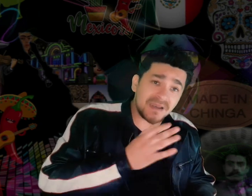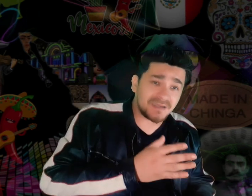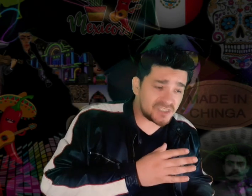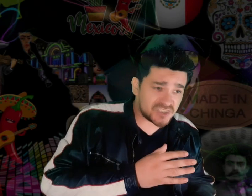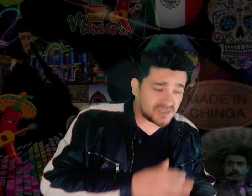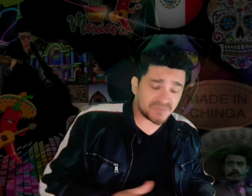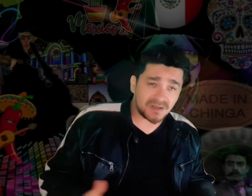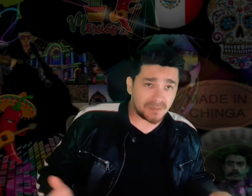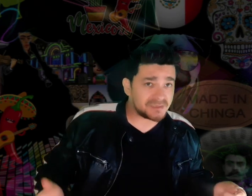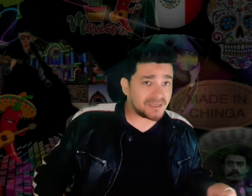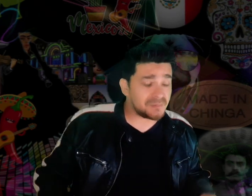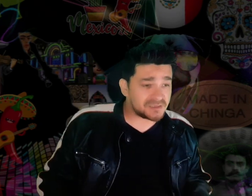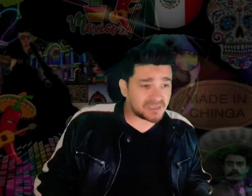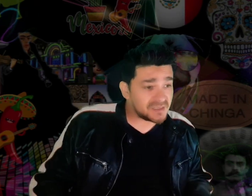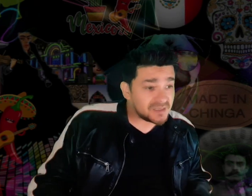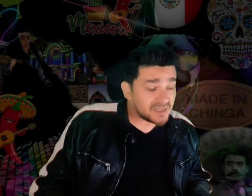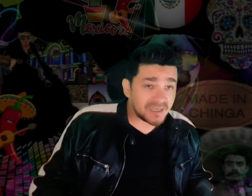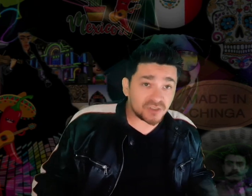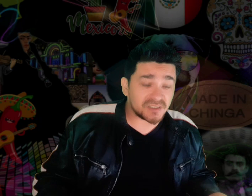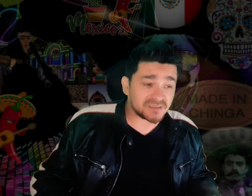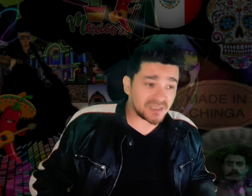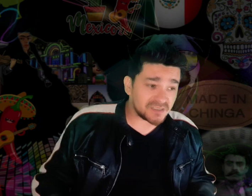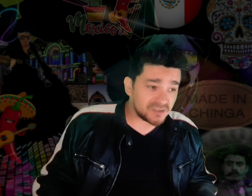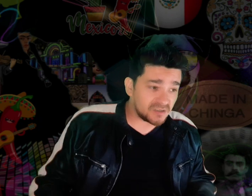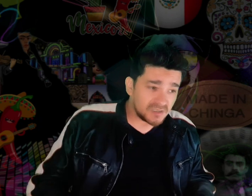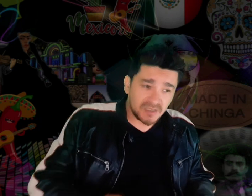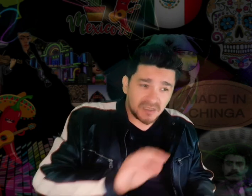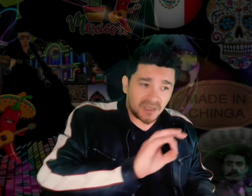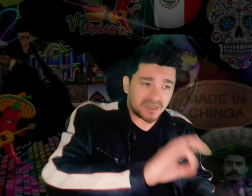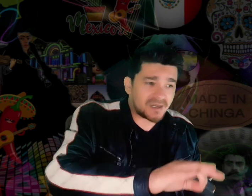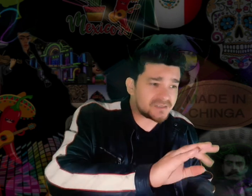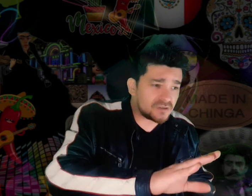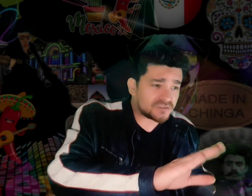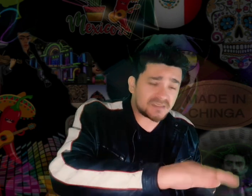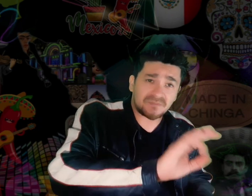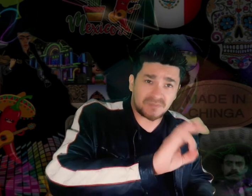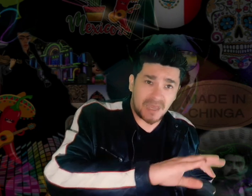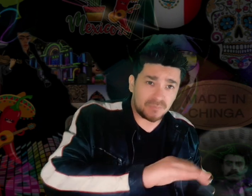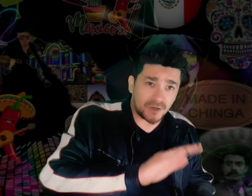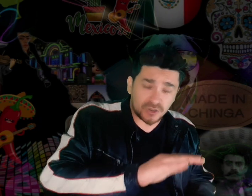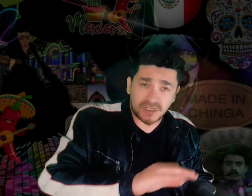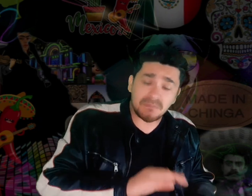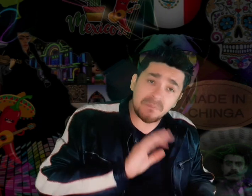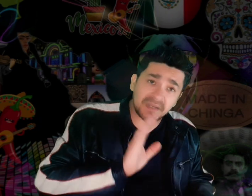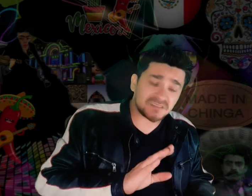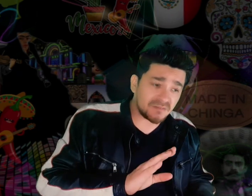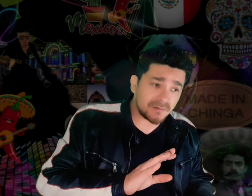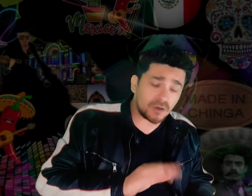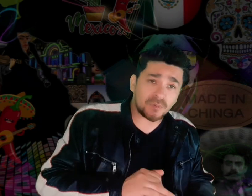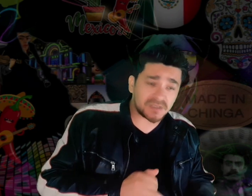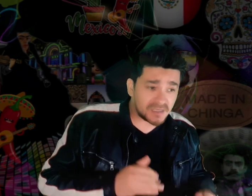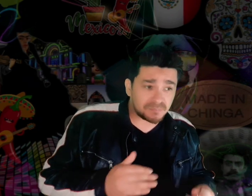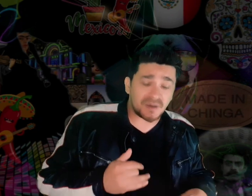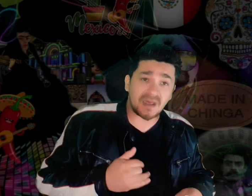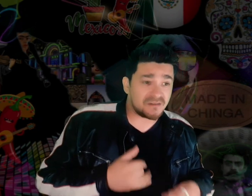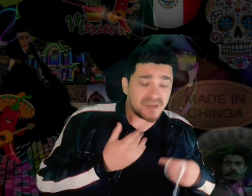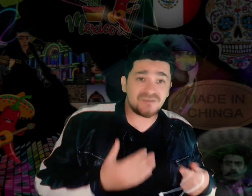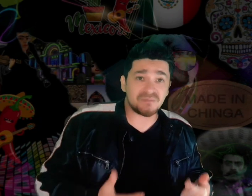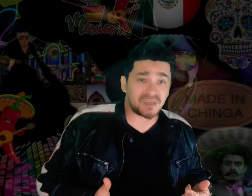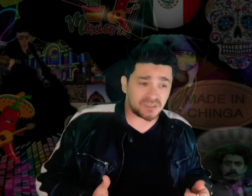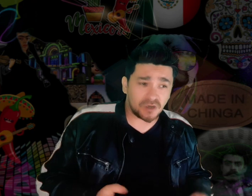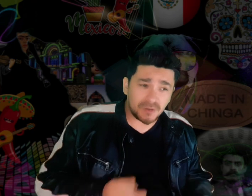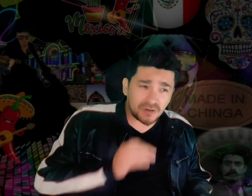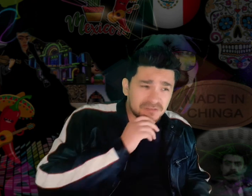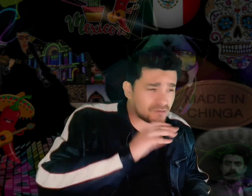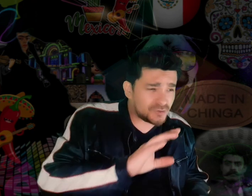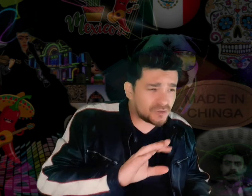crítica es mala leche, lamentablemente no se entiende, ¿no? Que recalquen cosas de AMLO errores me parece bárbaro, porque es para el bien